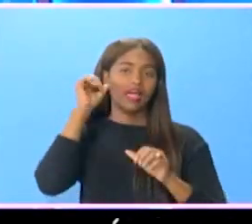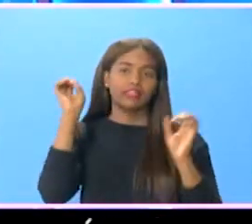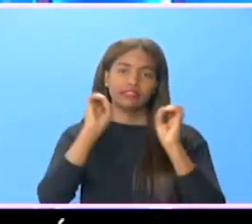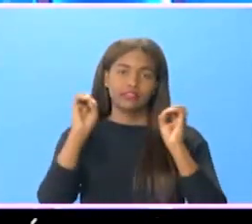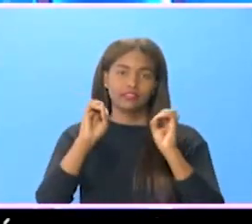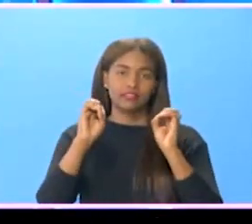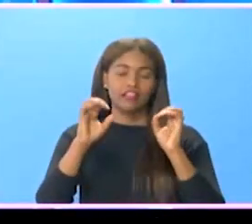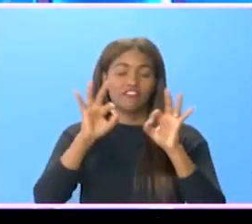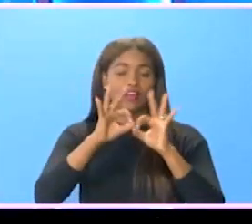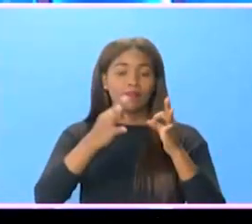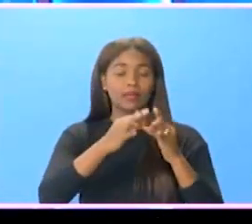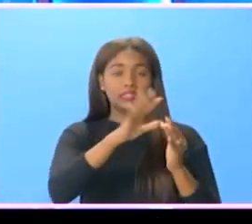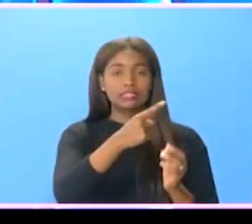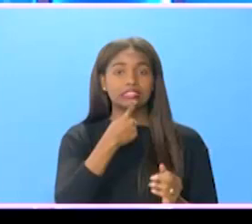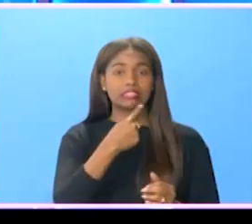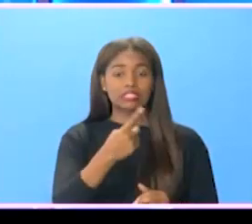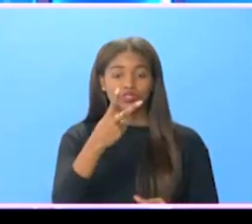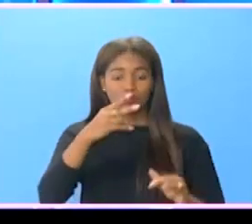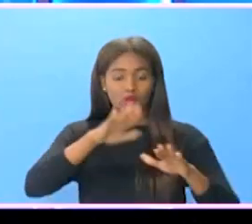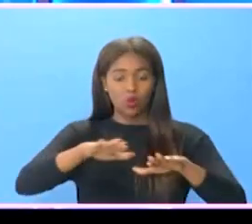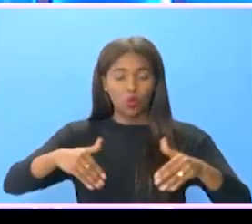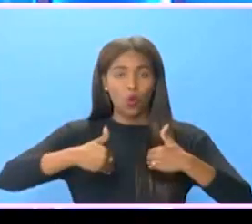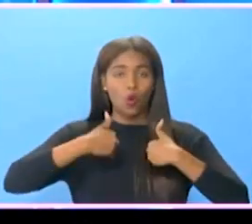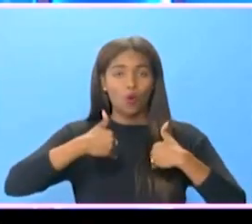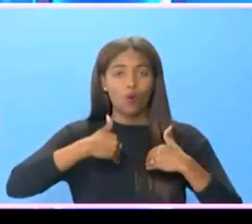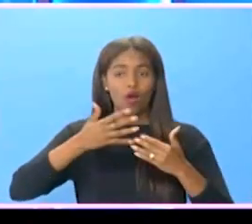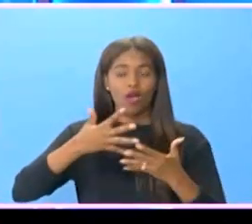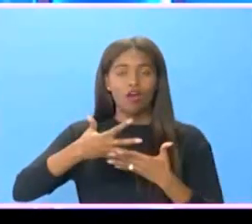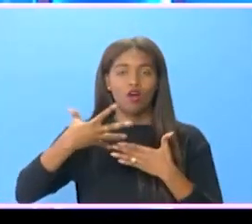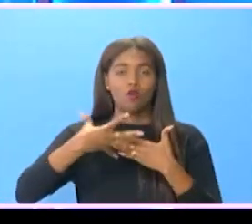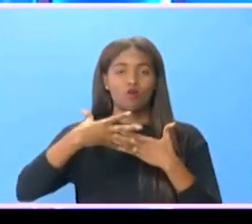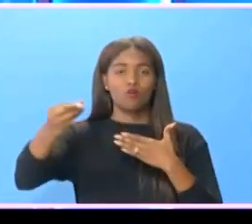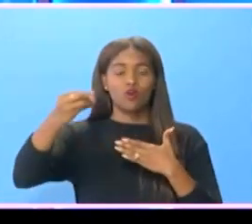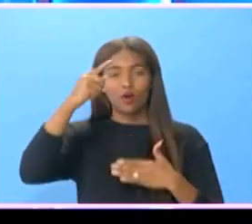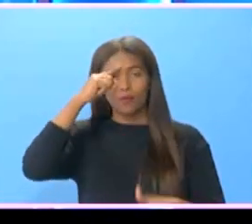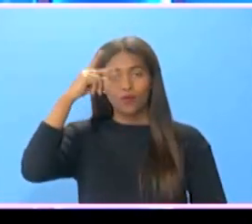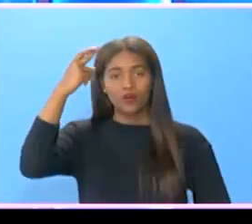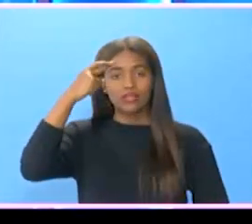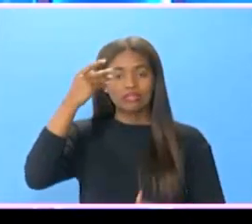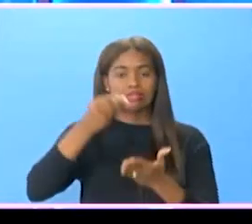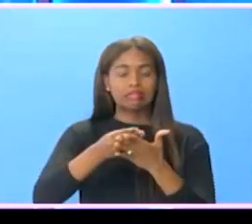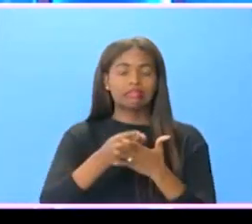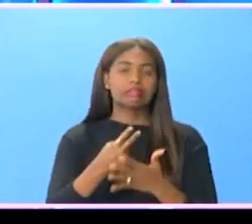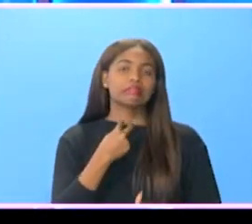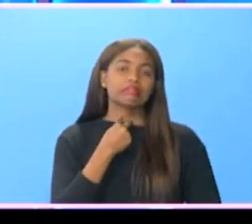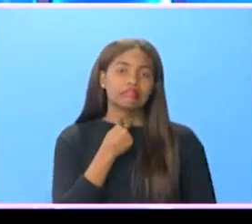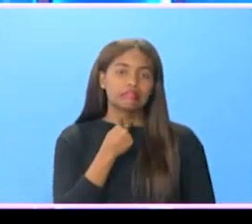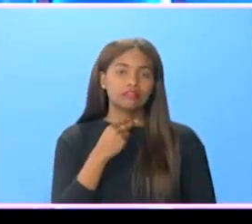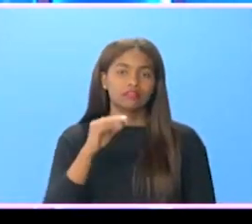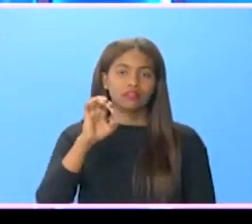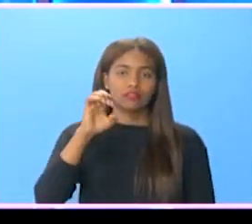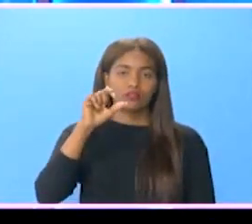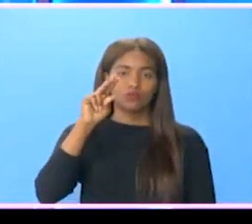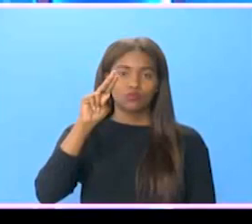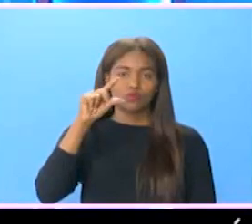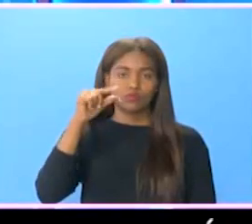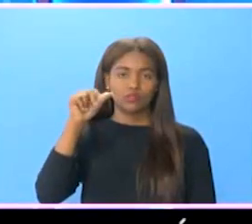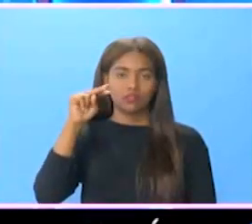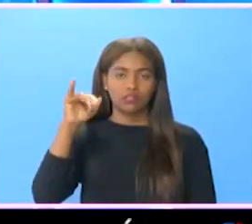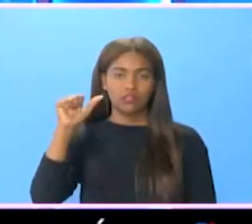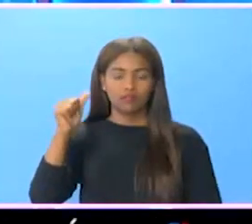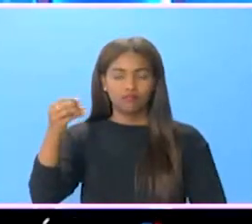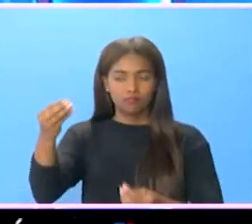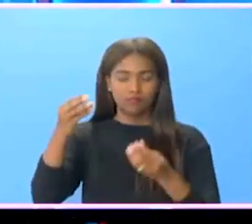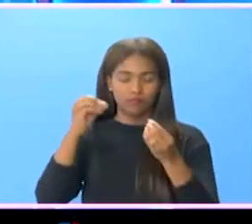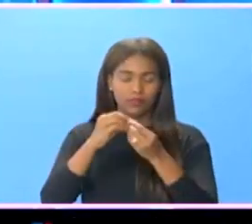acompañara. Familiares aseguran que los 2 menores migraron por razones económicas. Eugenia Sagastume pues tiene los